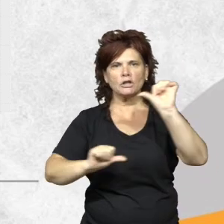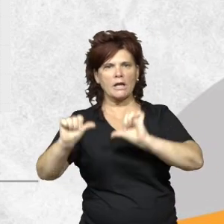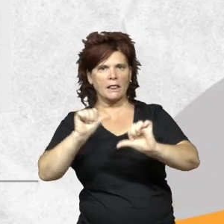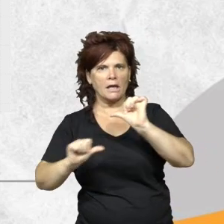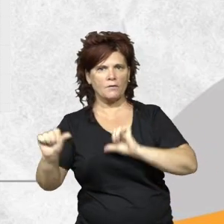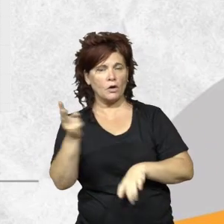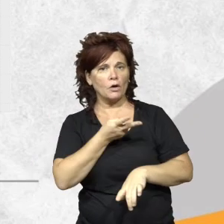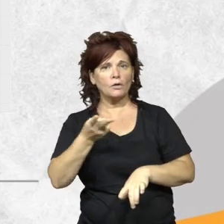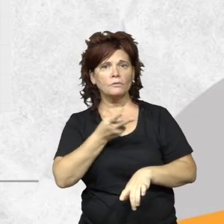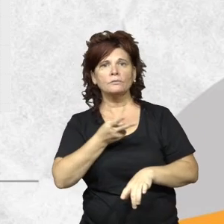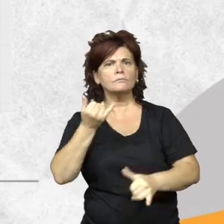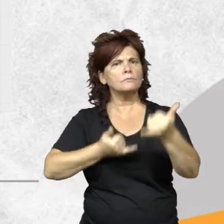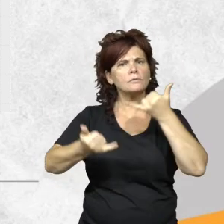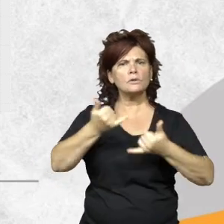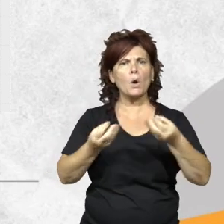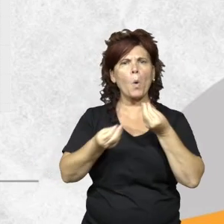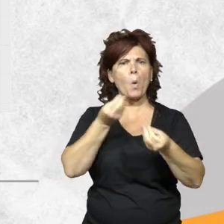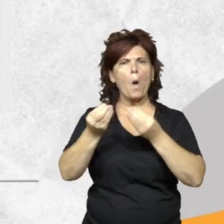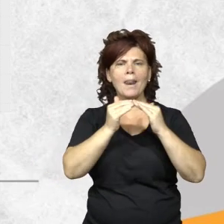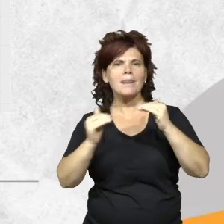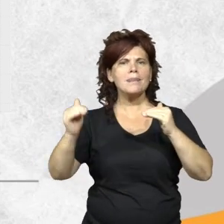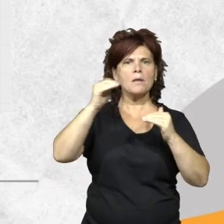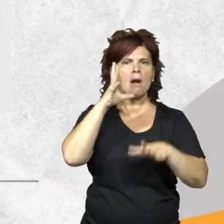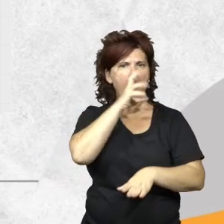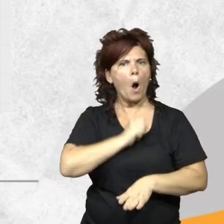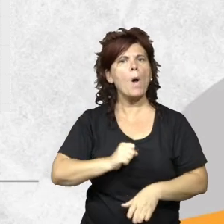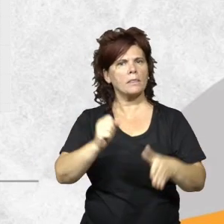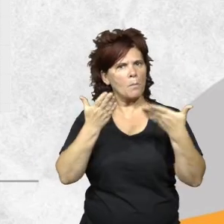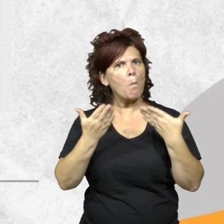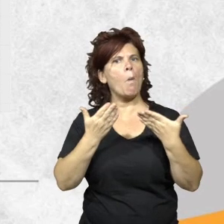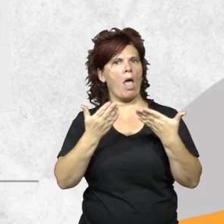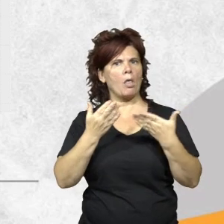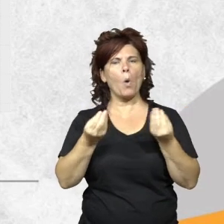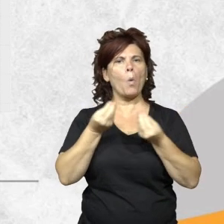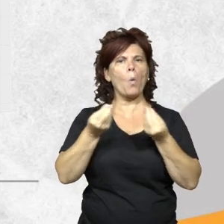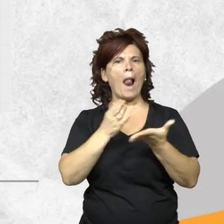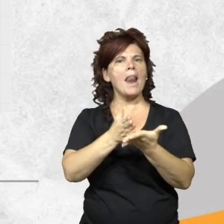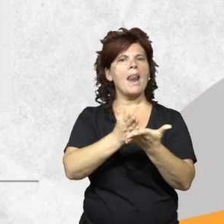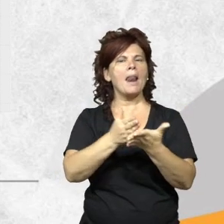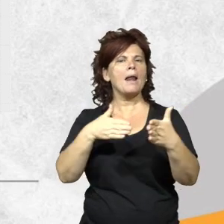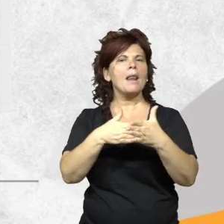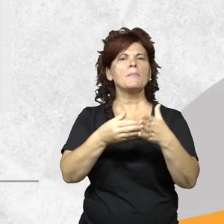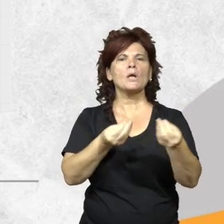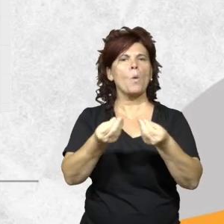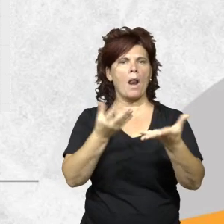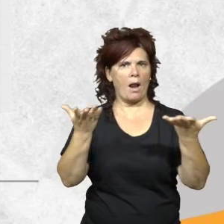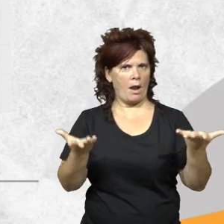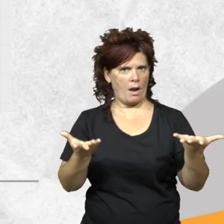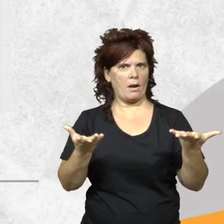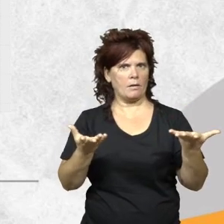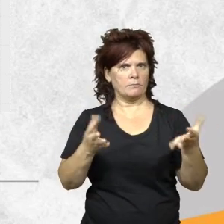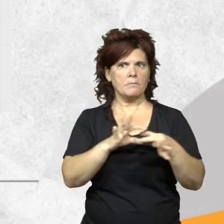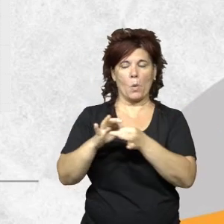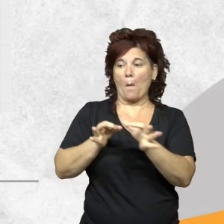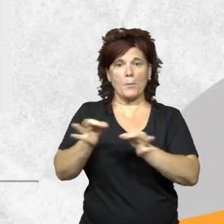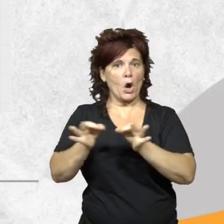dicen cuál es el nivel tolerable o el nivel permisible, hasta dónde se puede realizar la actividad, obra o proyecto,